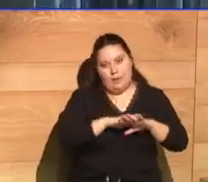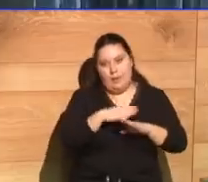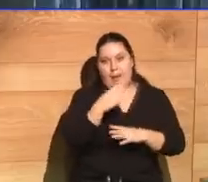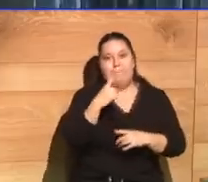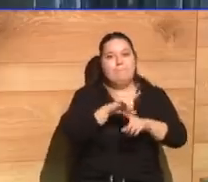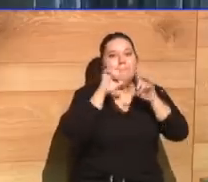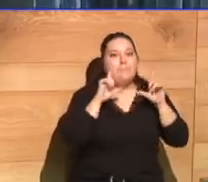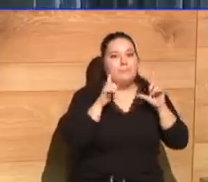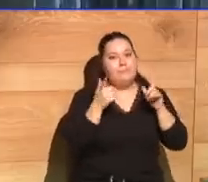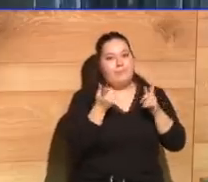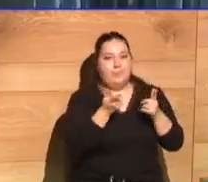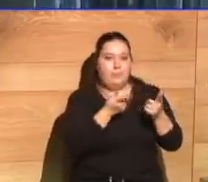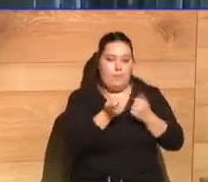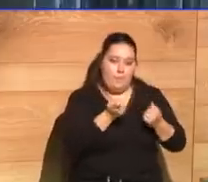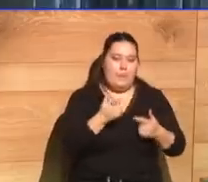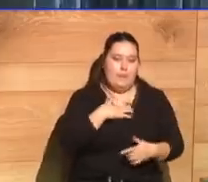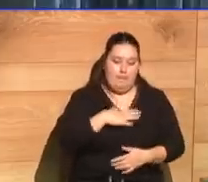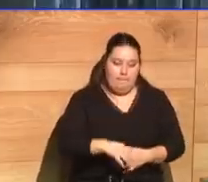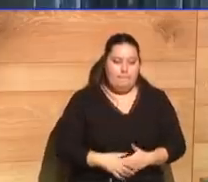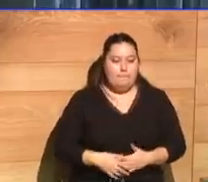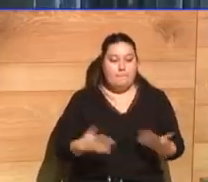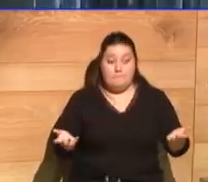personaje. Y con estos mimbres, estos señores